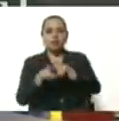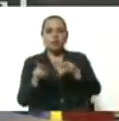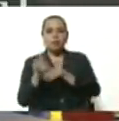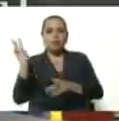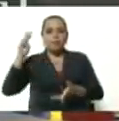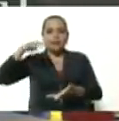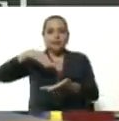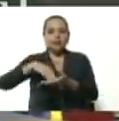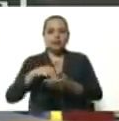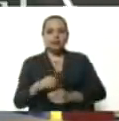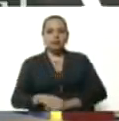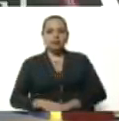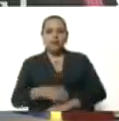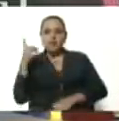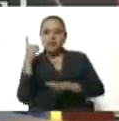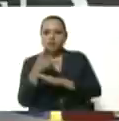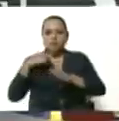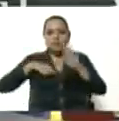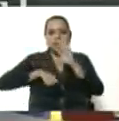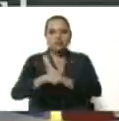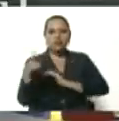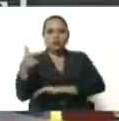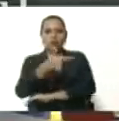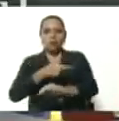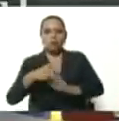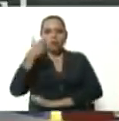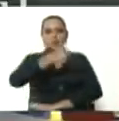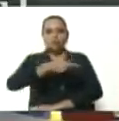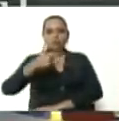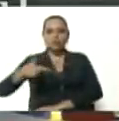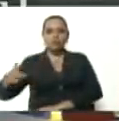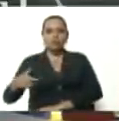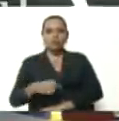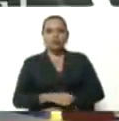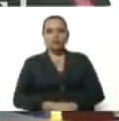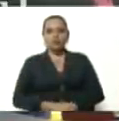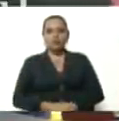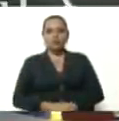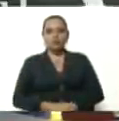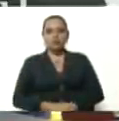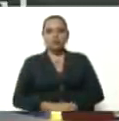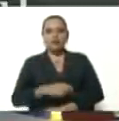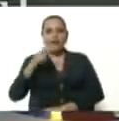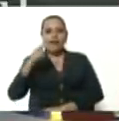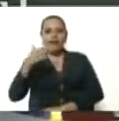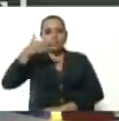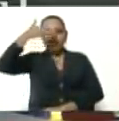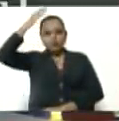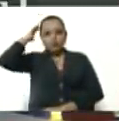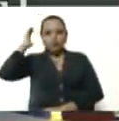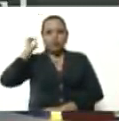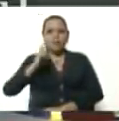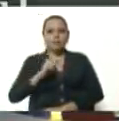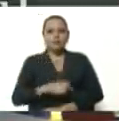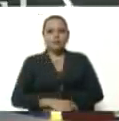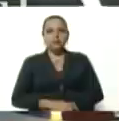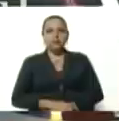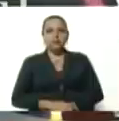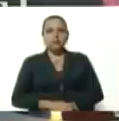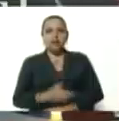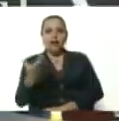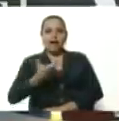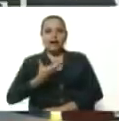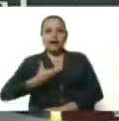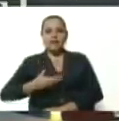Miranda, que meterse, gobernador, compañero Héctor Rodríguez, compañero José Vicente Rangel, alcalde